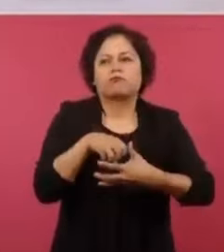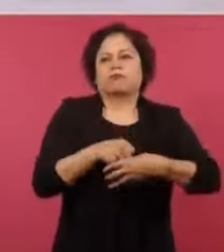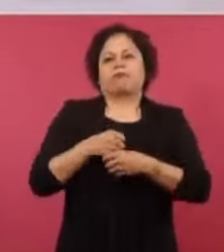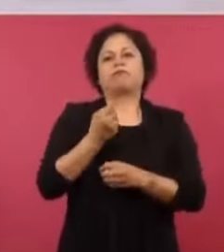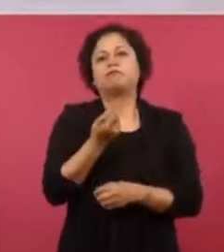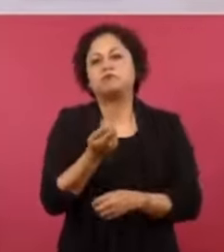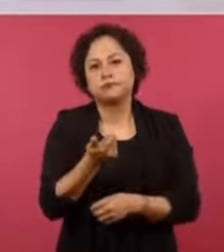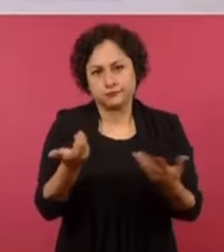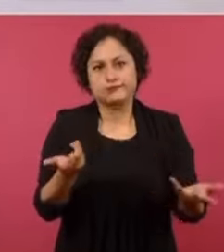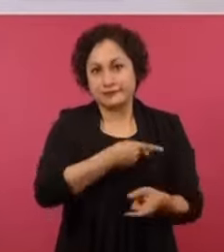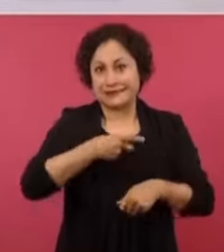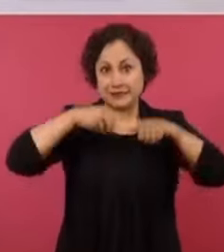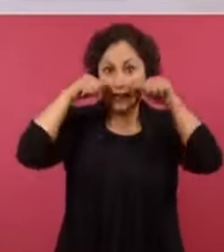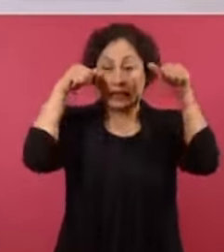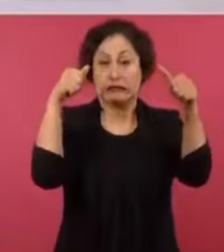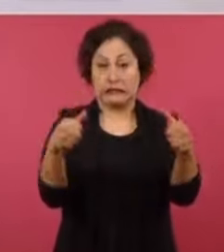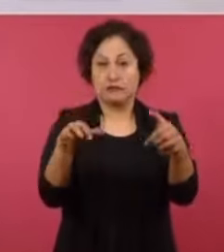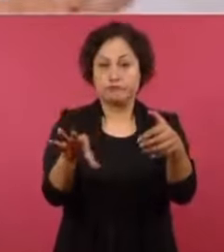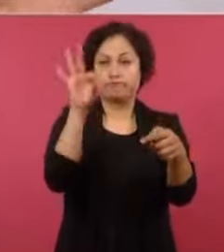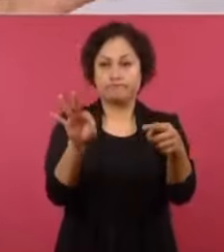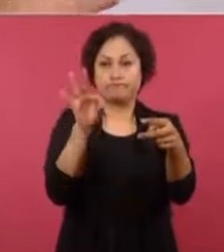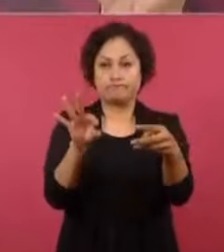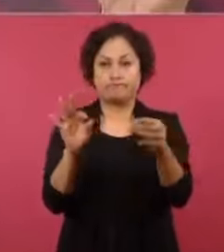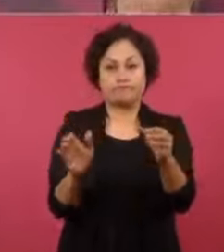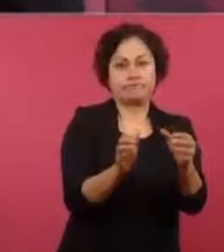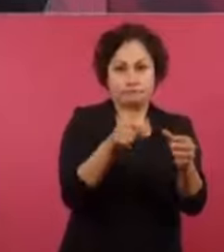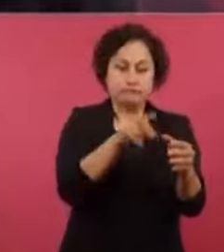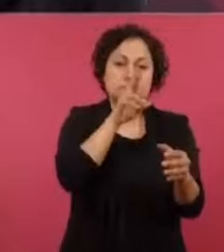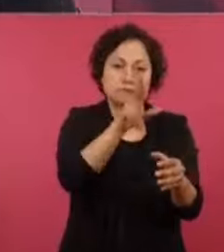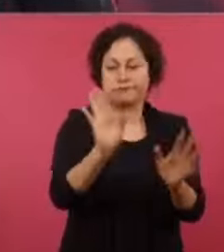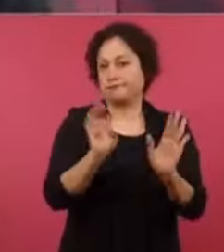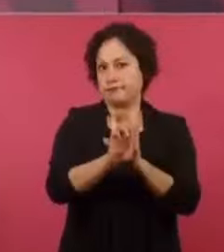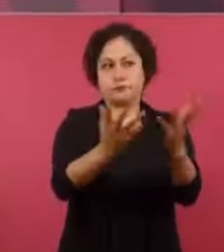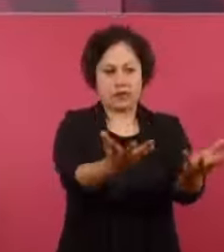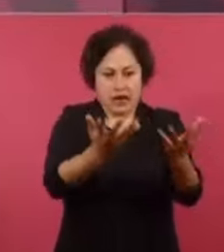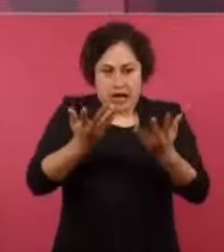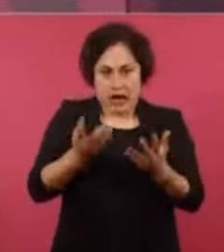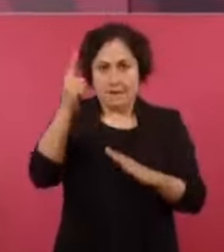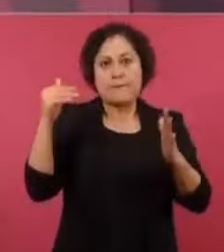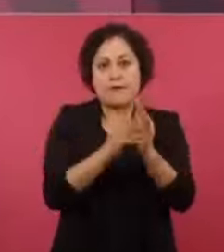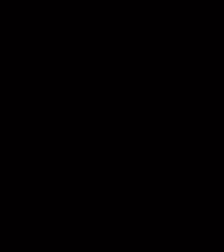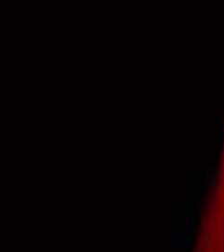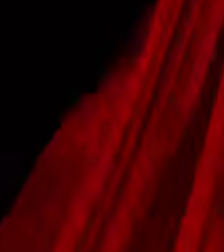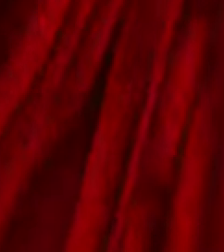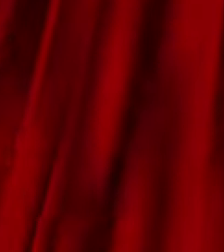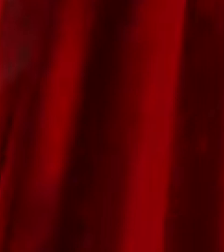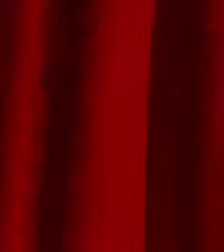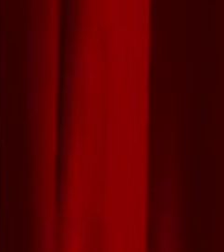menos pero mejor. En vez de 1,000, vamos a 100.